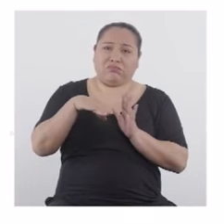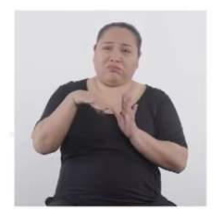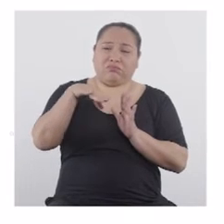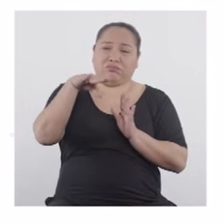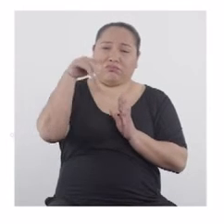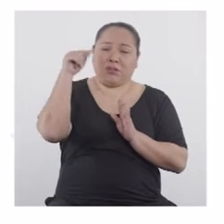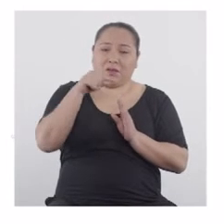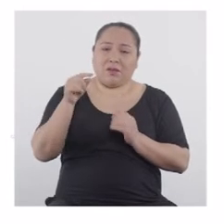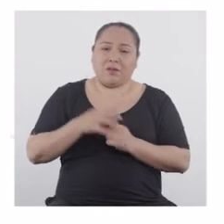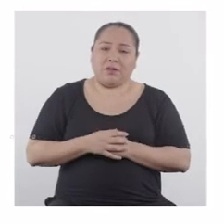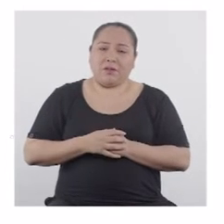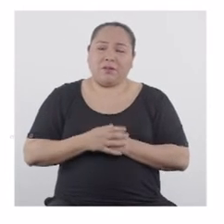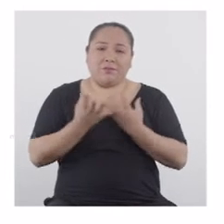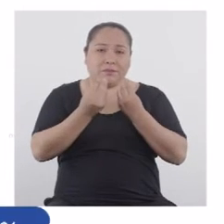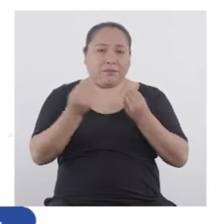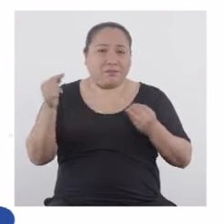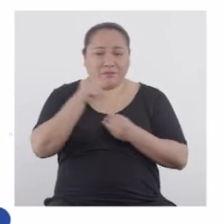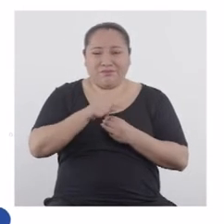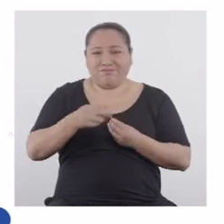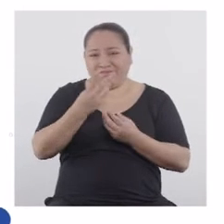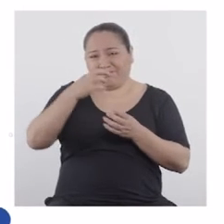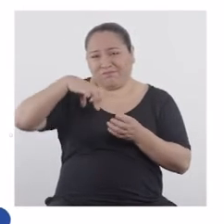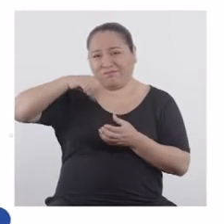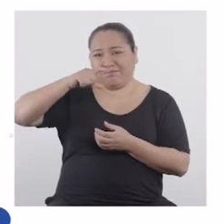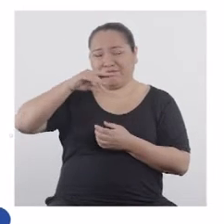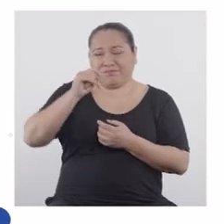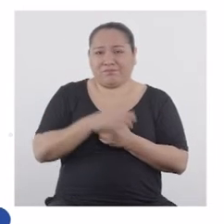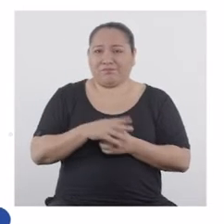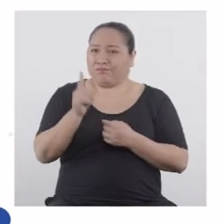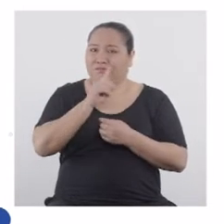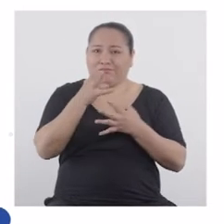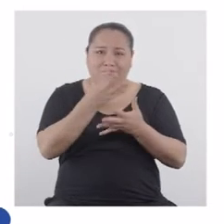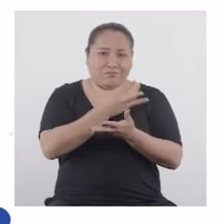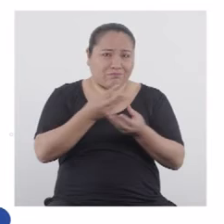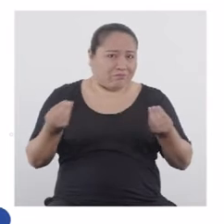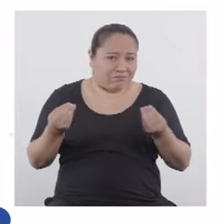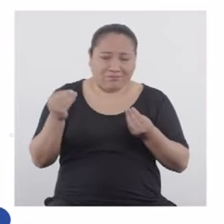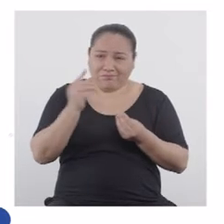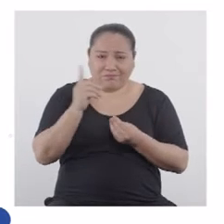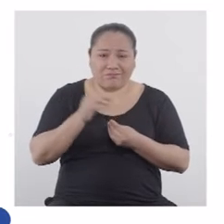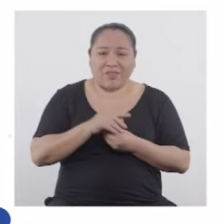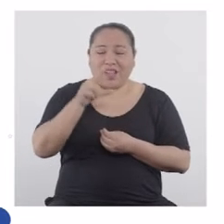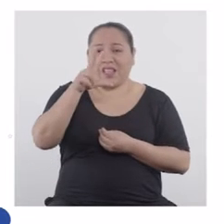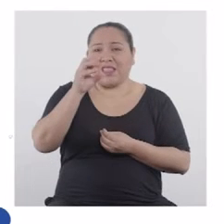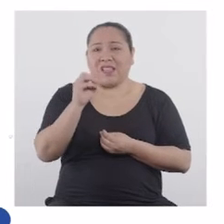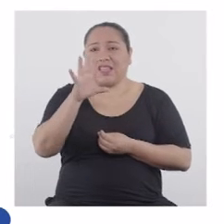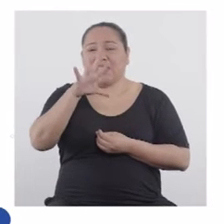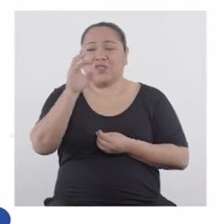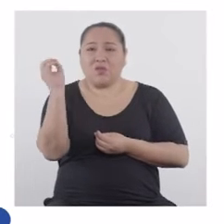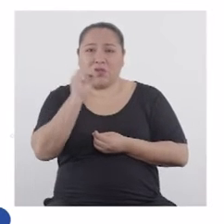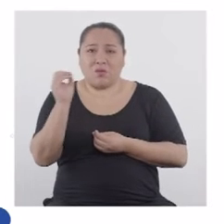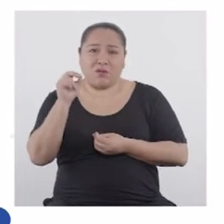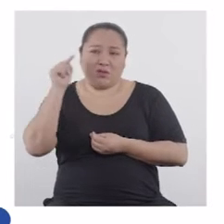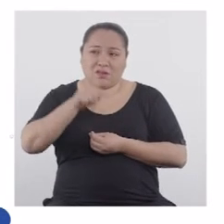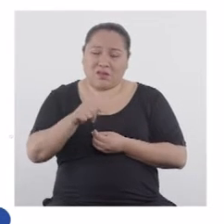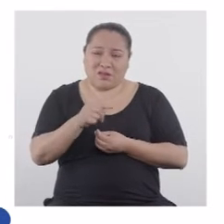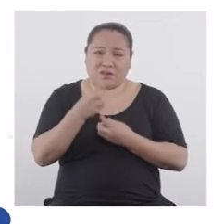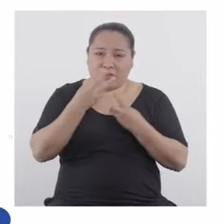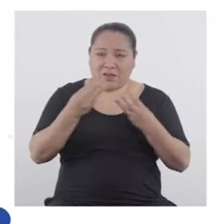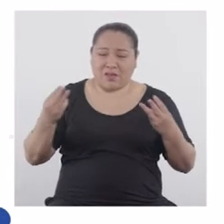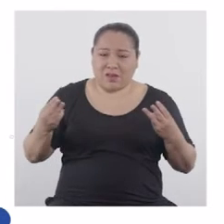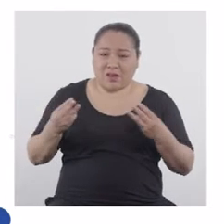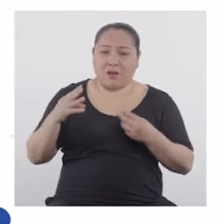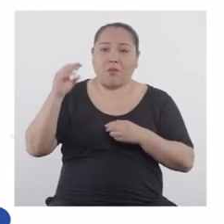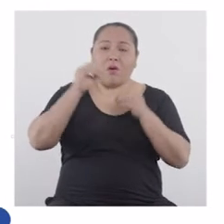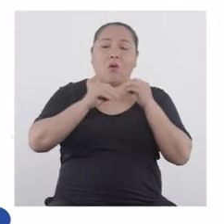actual de crecimiento, la mayor parte de este plástico no es biodegradable, con un 30-50% de su